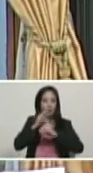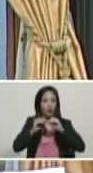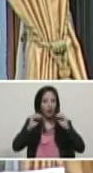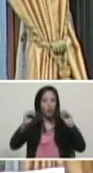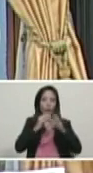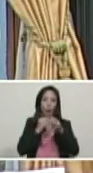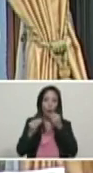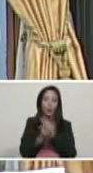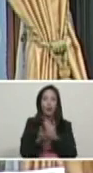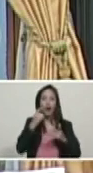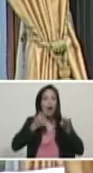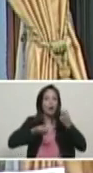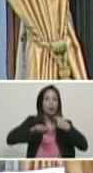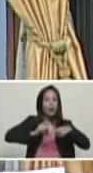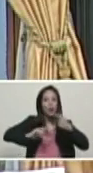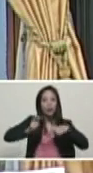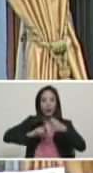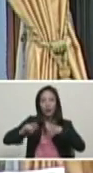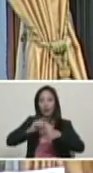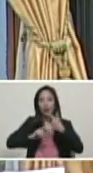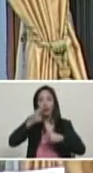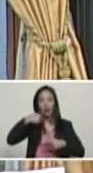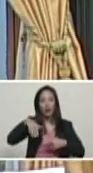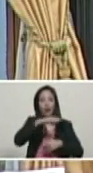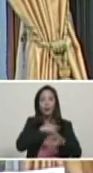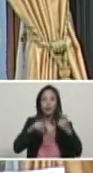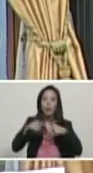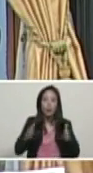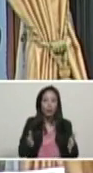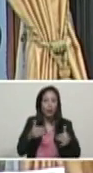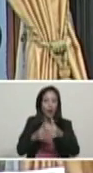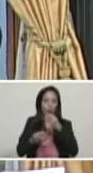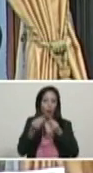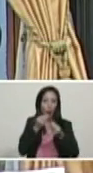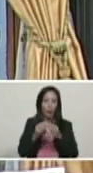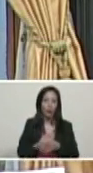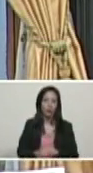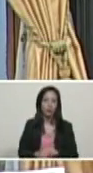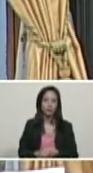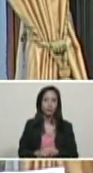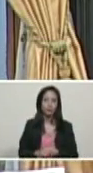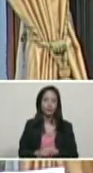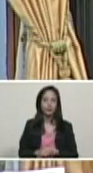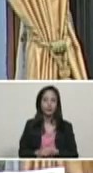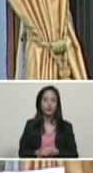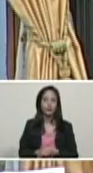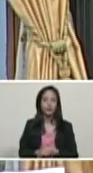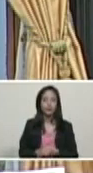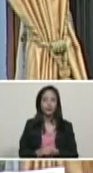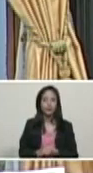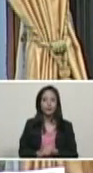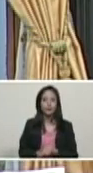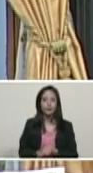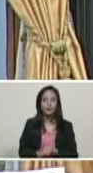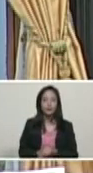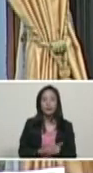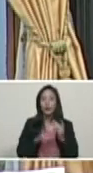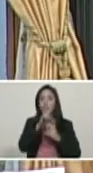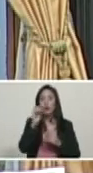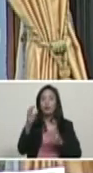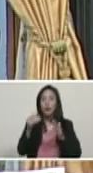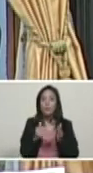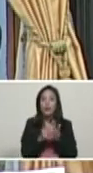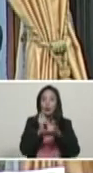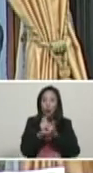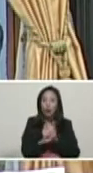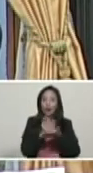ferias del campo soberano y los comités locales de abastecimiento y producción. De estas 20.000 toneladas o